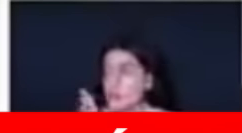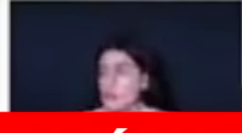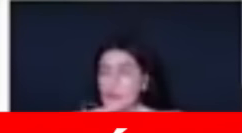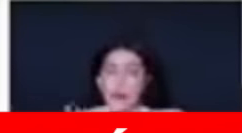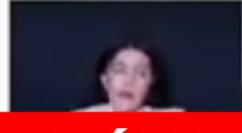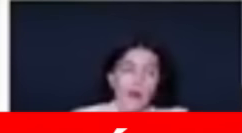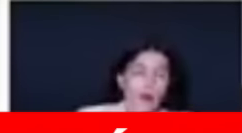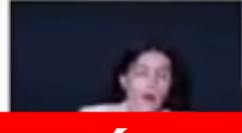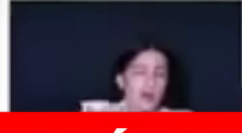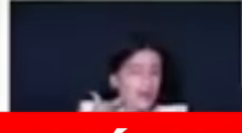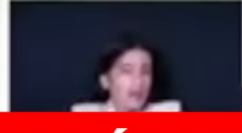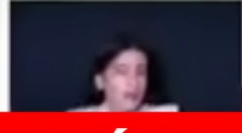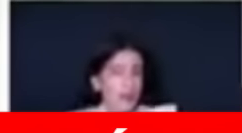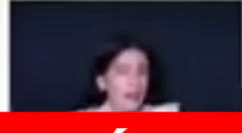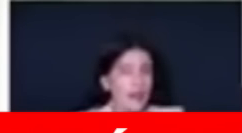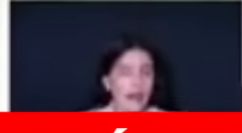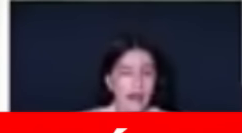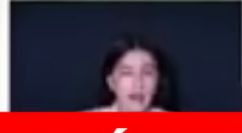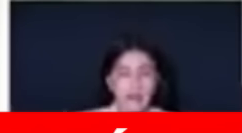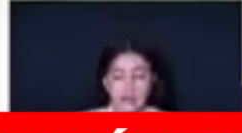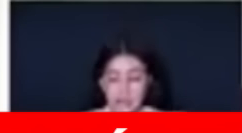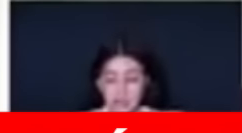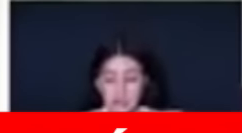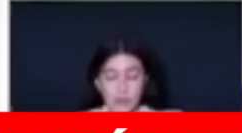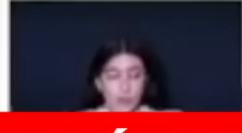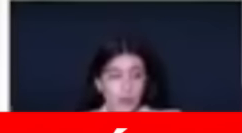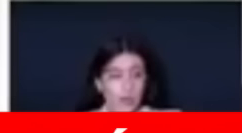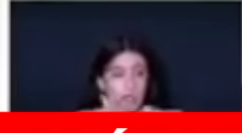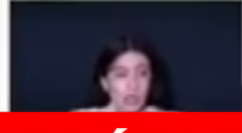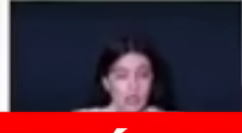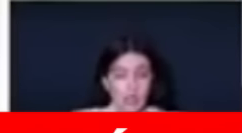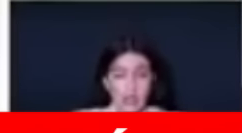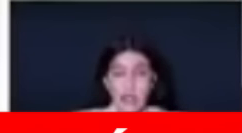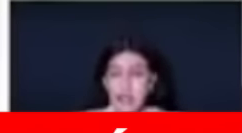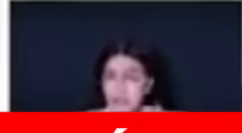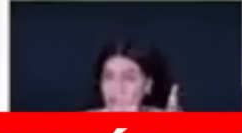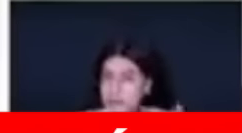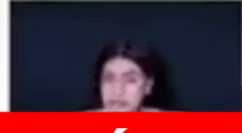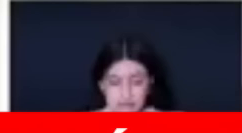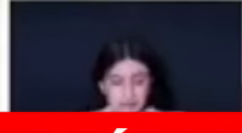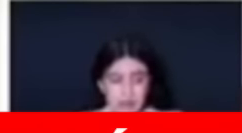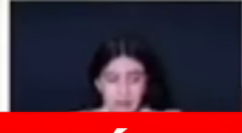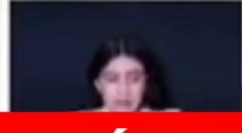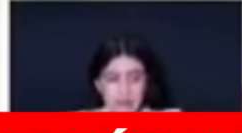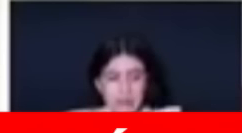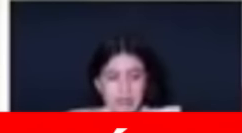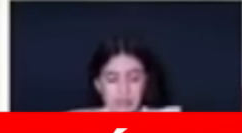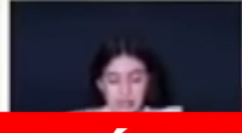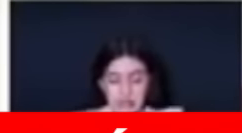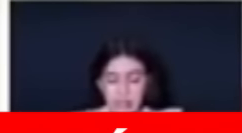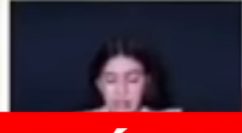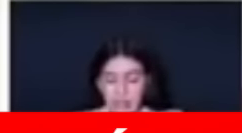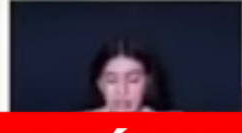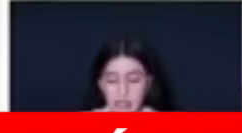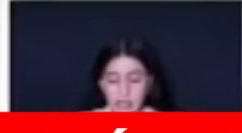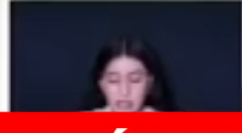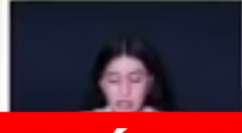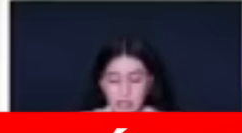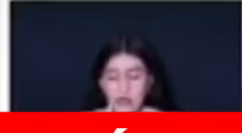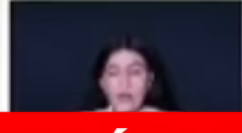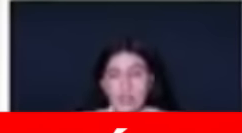querer hacer nada, porque meterse en esa guerra significaba meterse con quienes